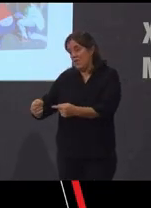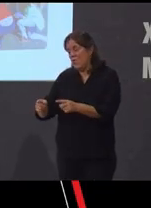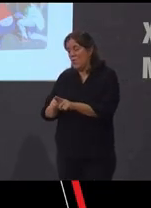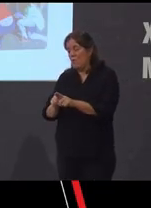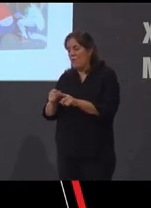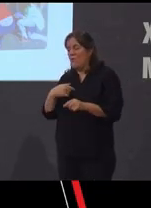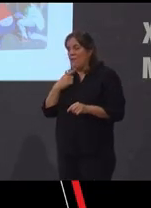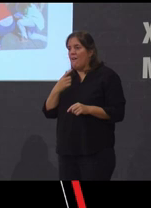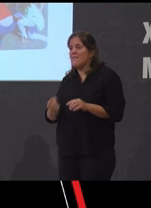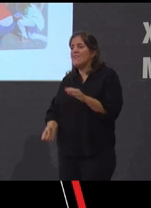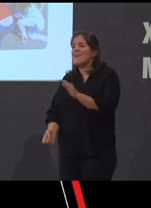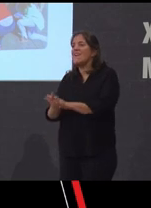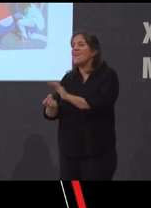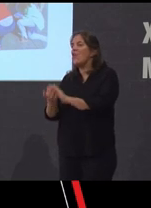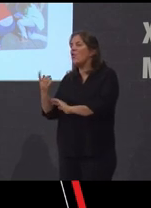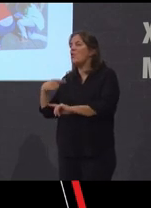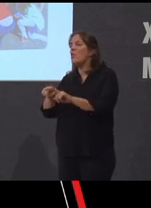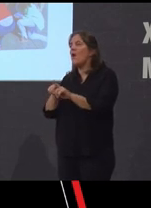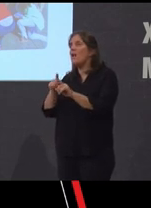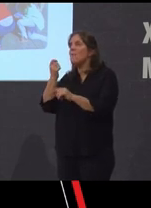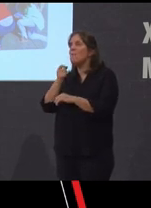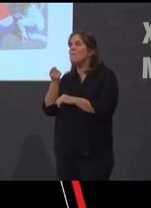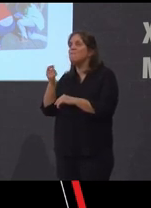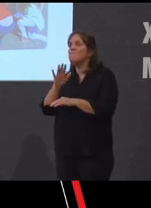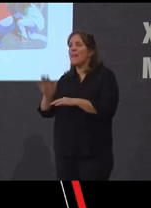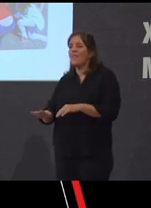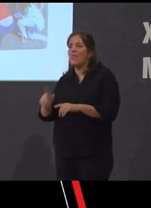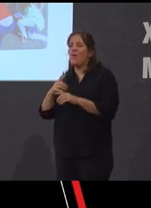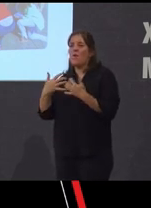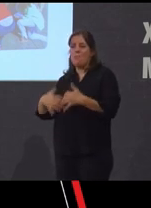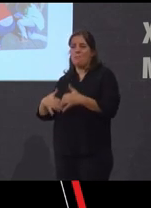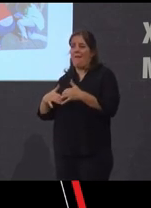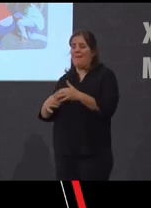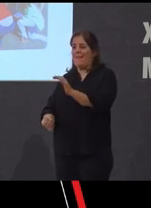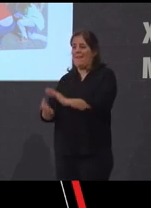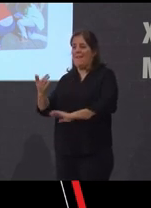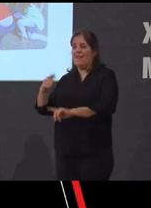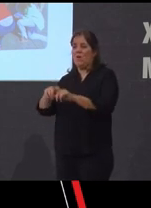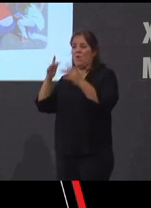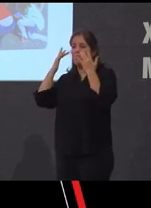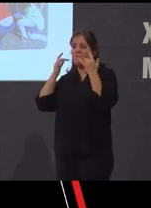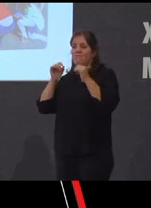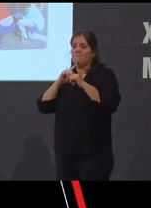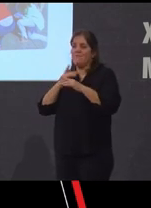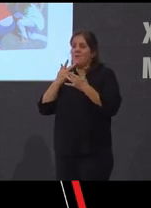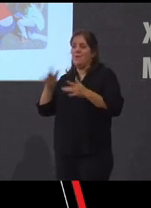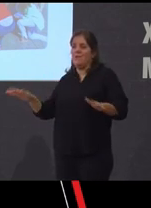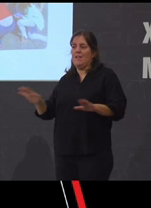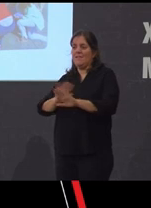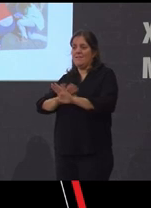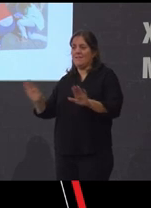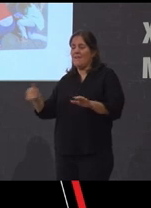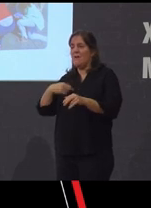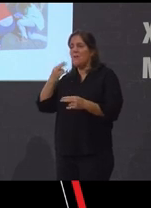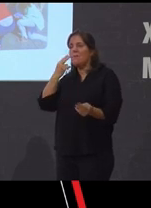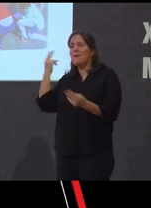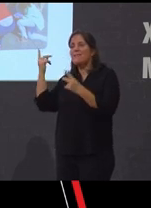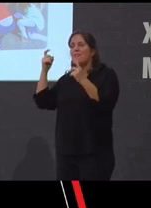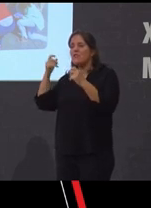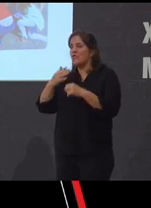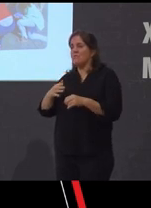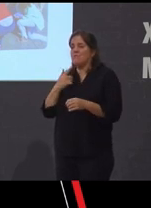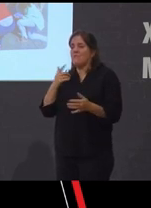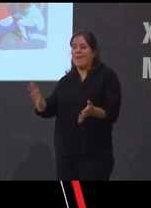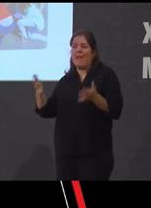fabricar impunidade. En primeiro lugar, colaborou moito unha prensa vasalla. Esta foto encántame